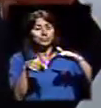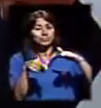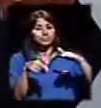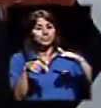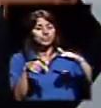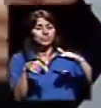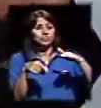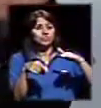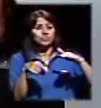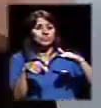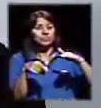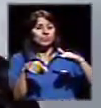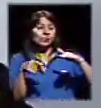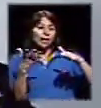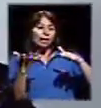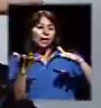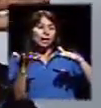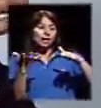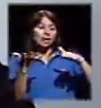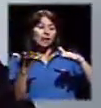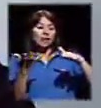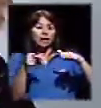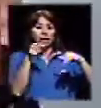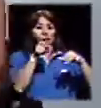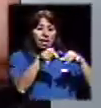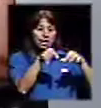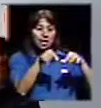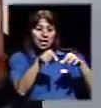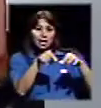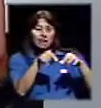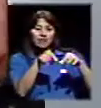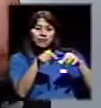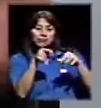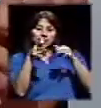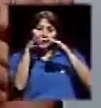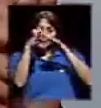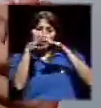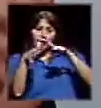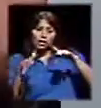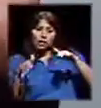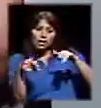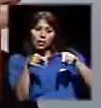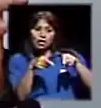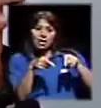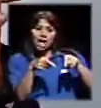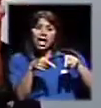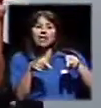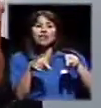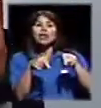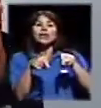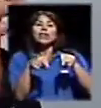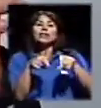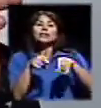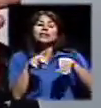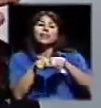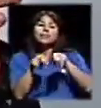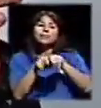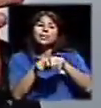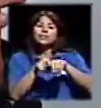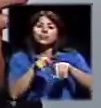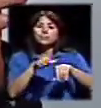fuera de esa corriente legislativa, autoriza en las municipalidades y en